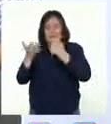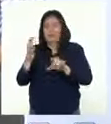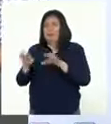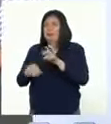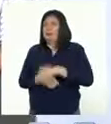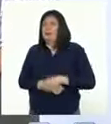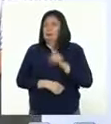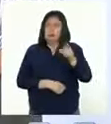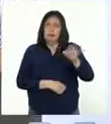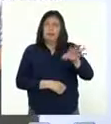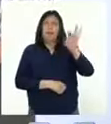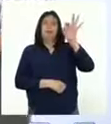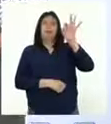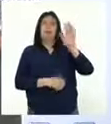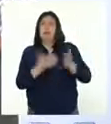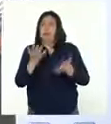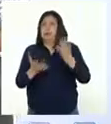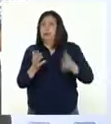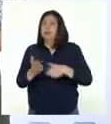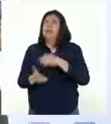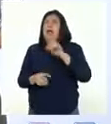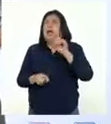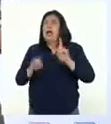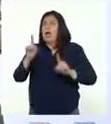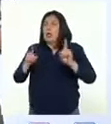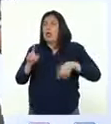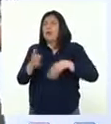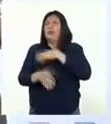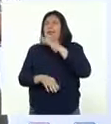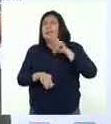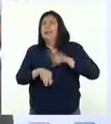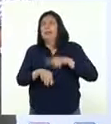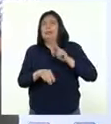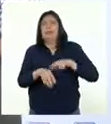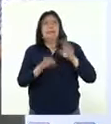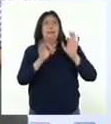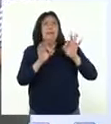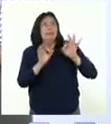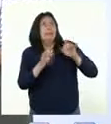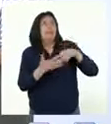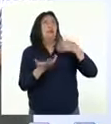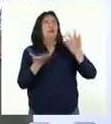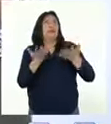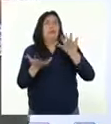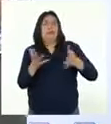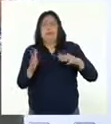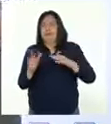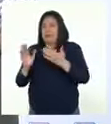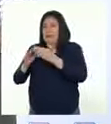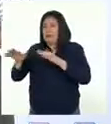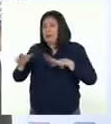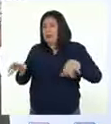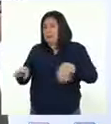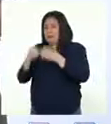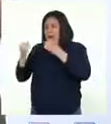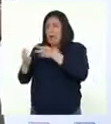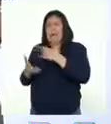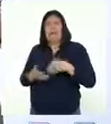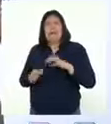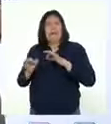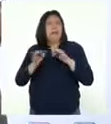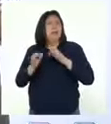que harán. Identificar si hay algún fenómeno natural que implica riesgos y que podría generar posibles desastres en su localidad